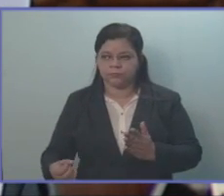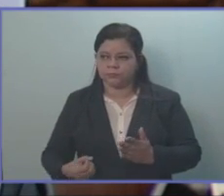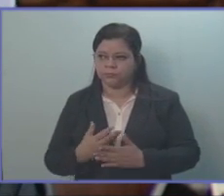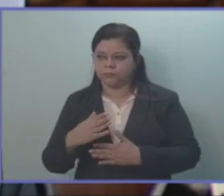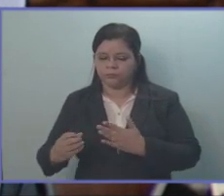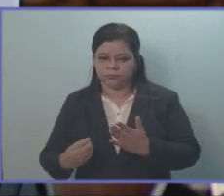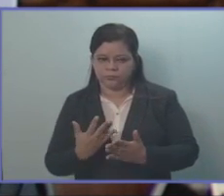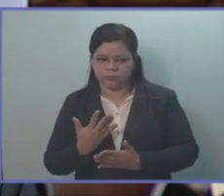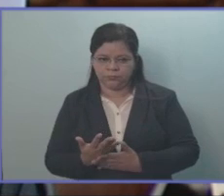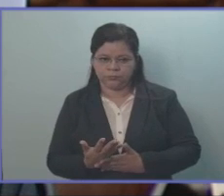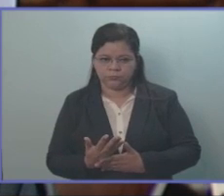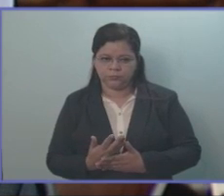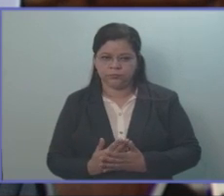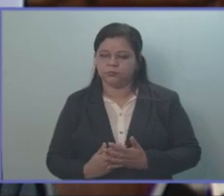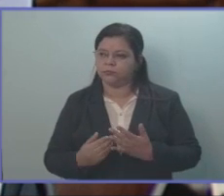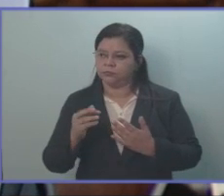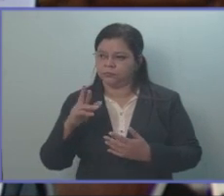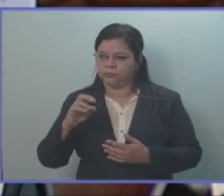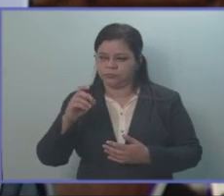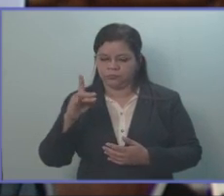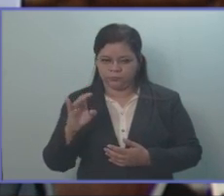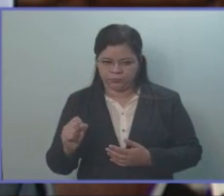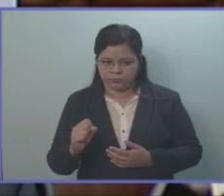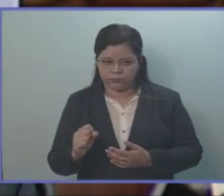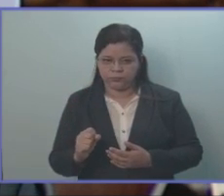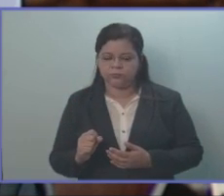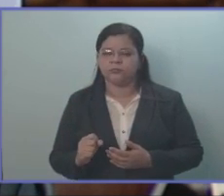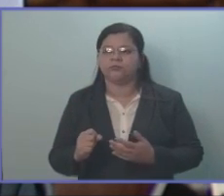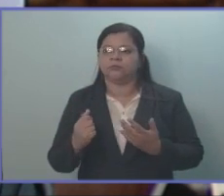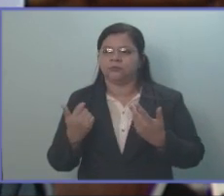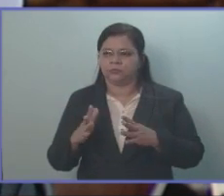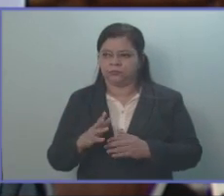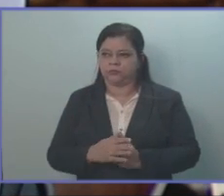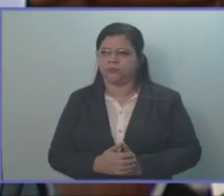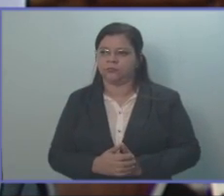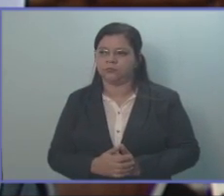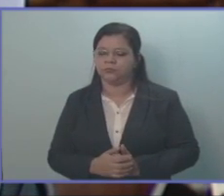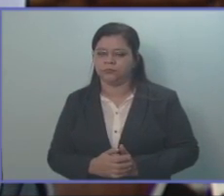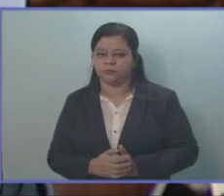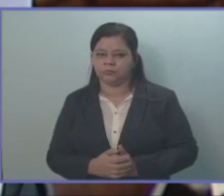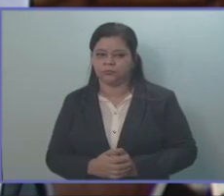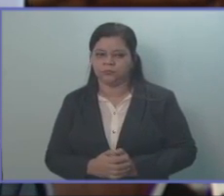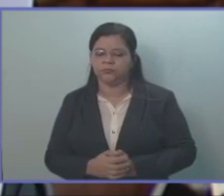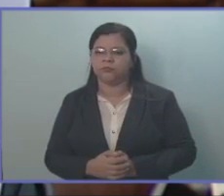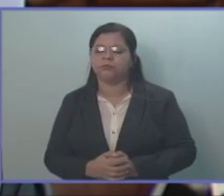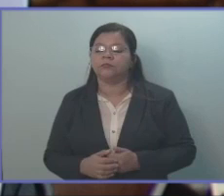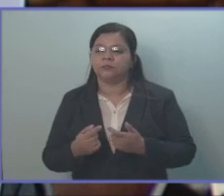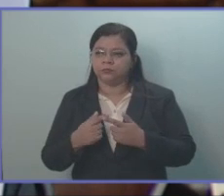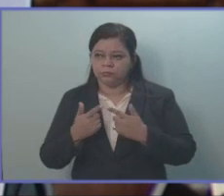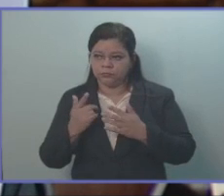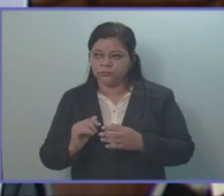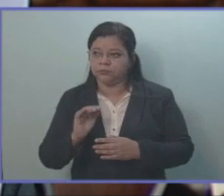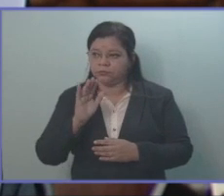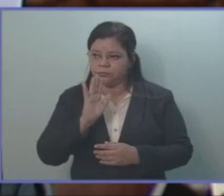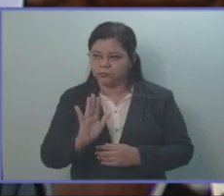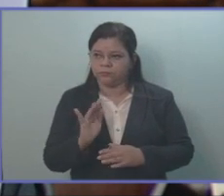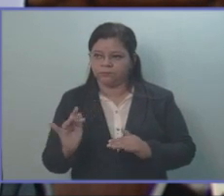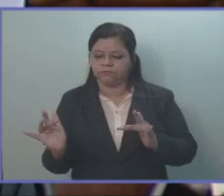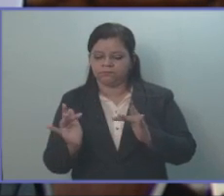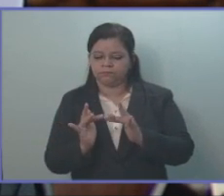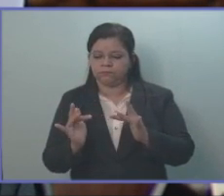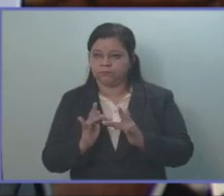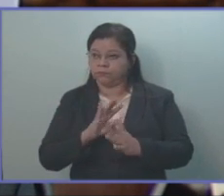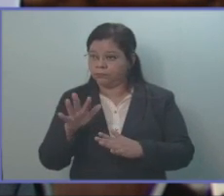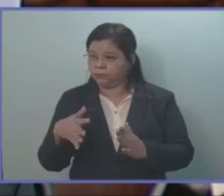que genere señales de redes de telecomunicaciones inalámbricas, que sus emisiones alcancen al interior de